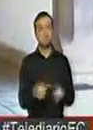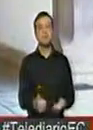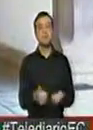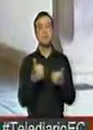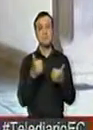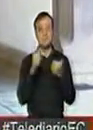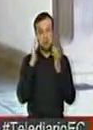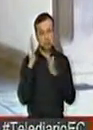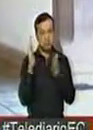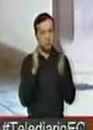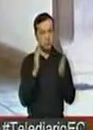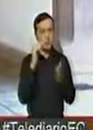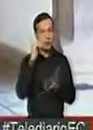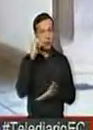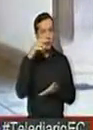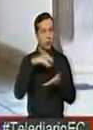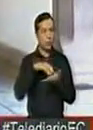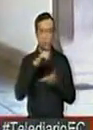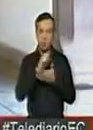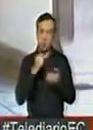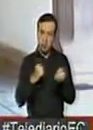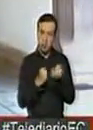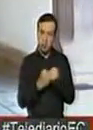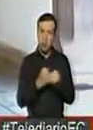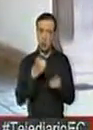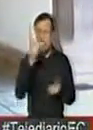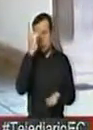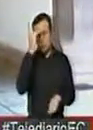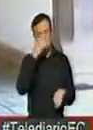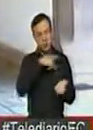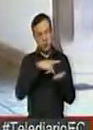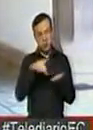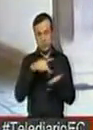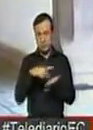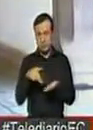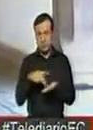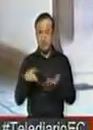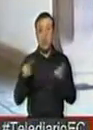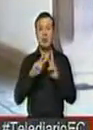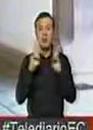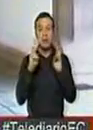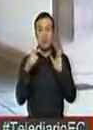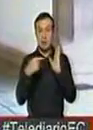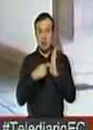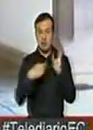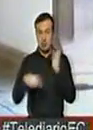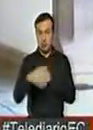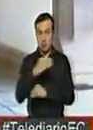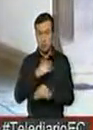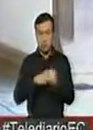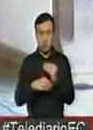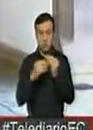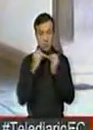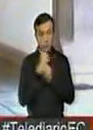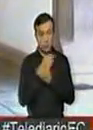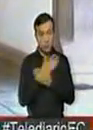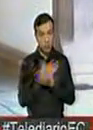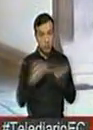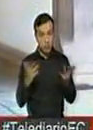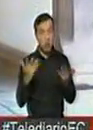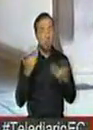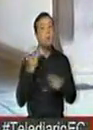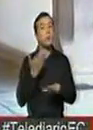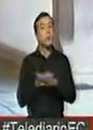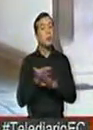la atención que está brindando el gobierno nacional para cubrir con esta deuda que se tiene por el concepto de IVA. Y de igual forma se destacó que se han